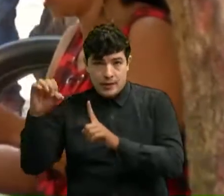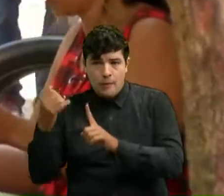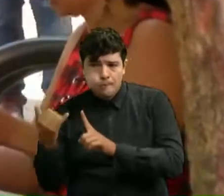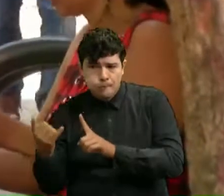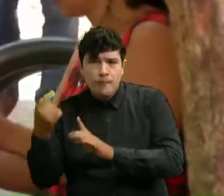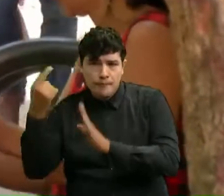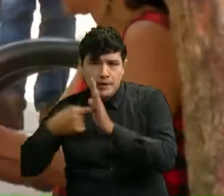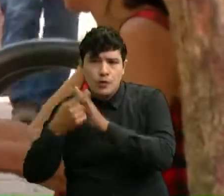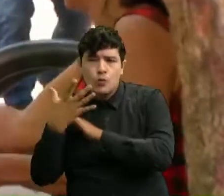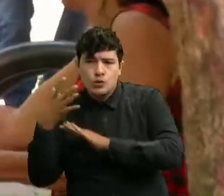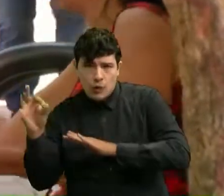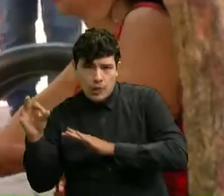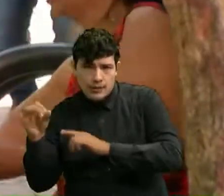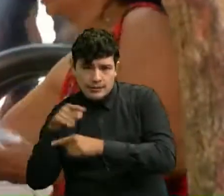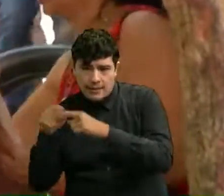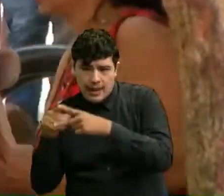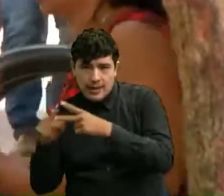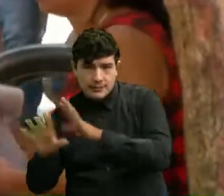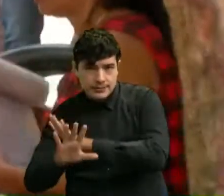de pagar